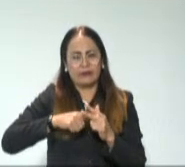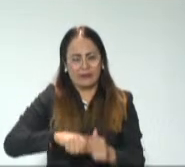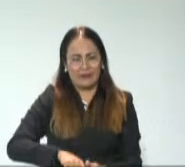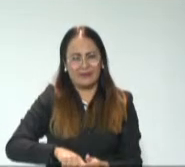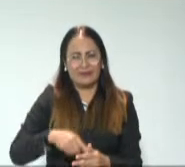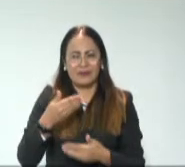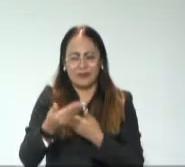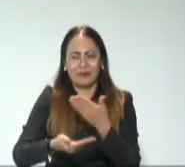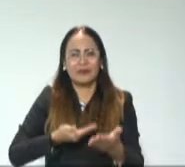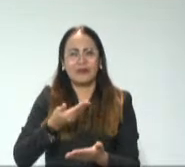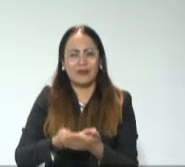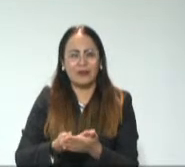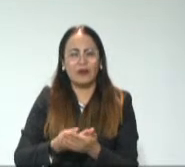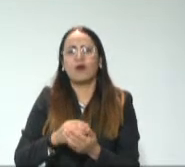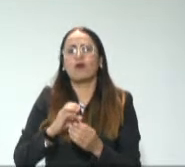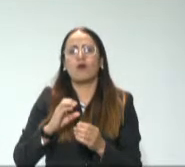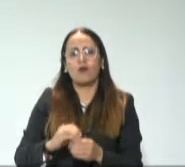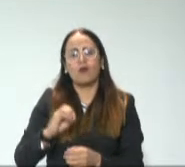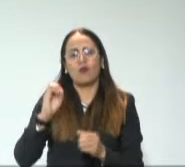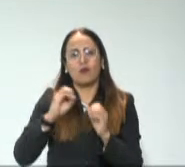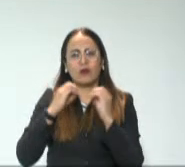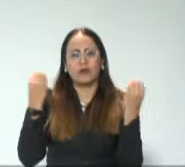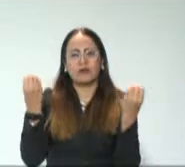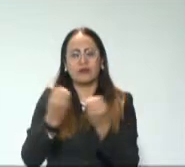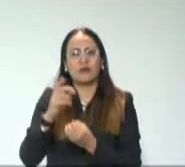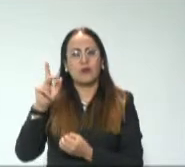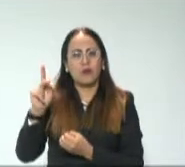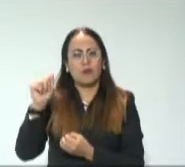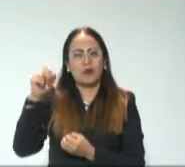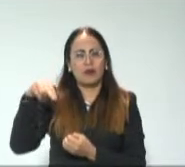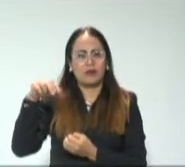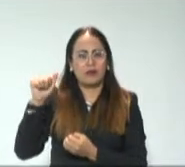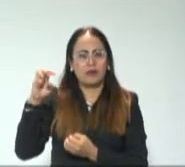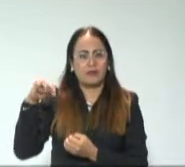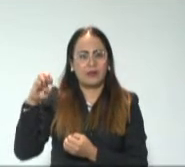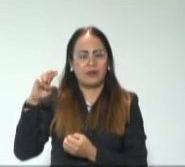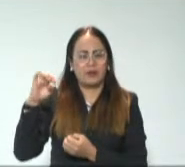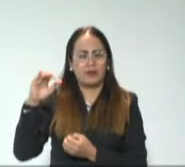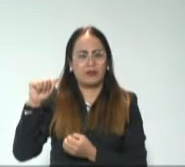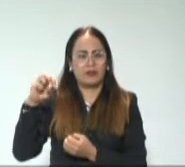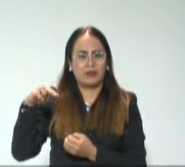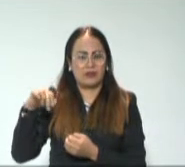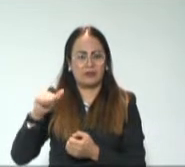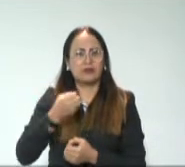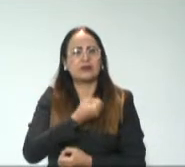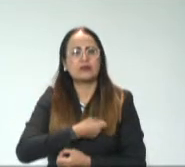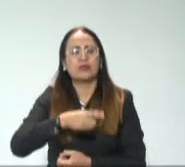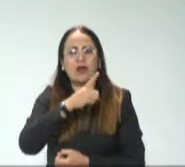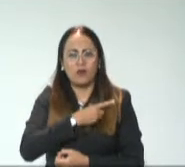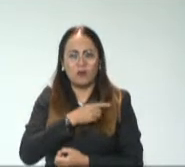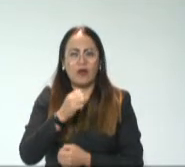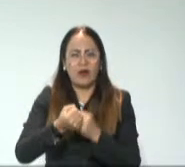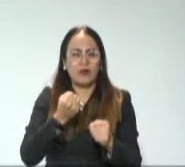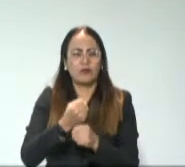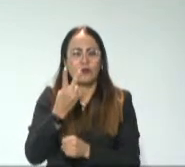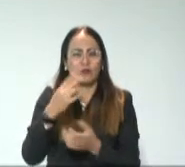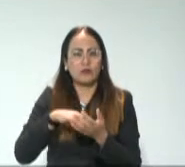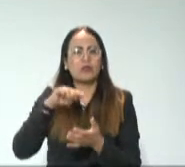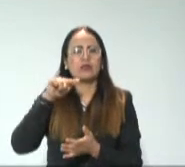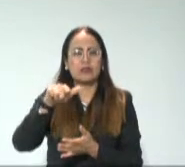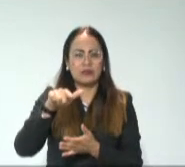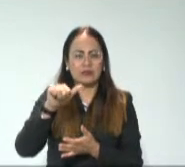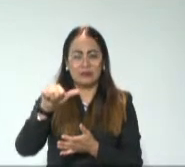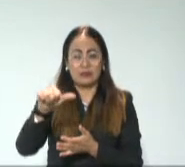iniciativa de la organización Panamericana de la salud lanzada en 2016 sobre sistemas de